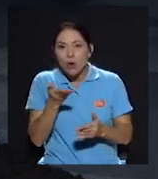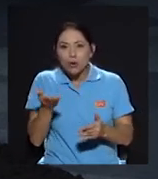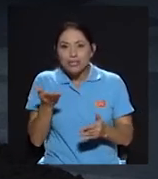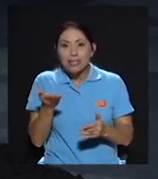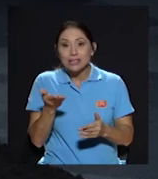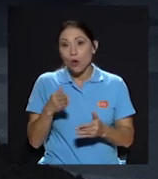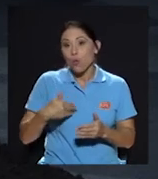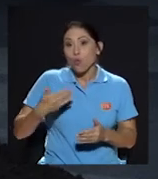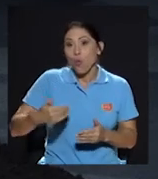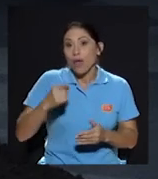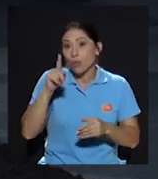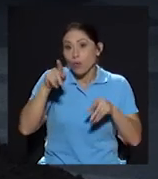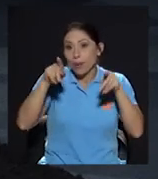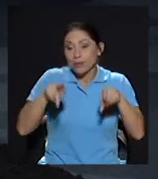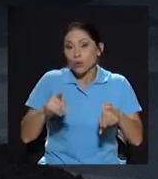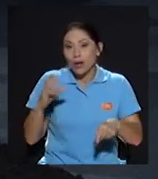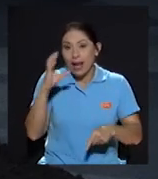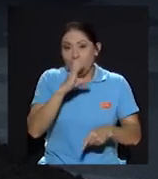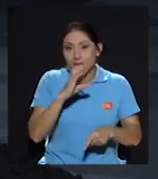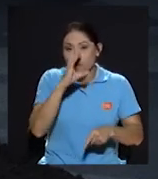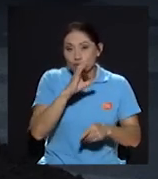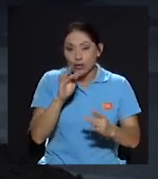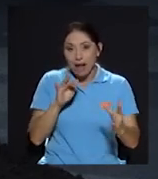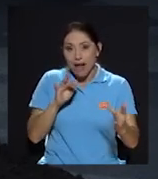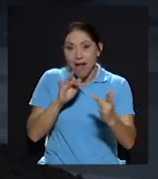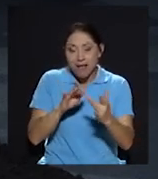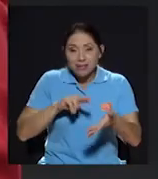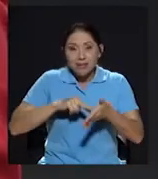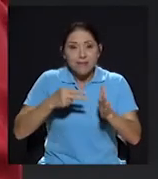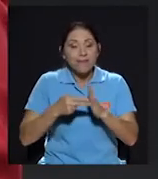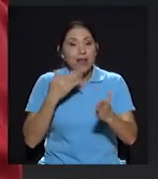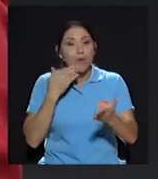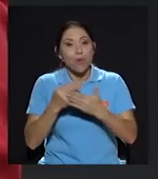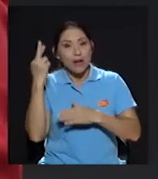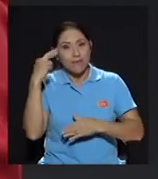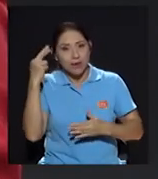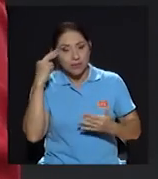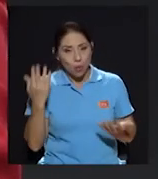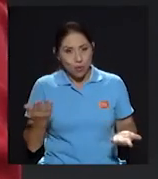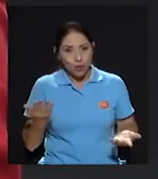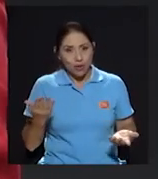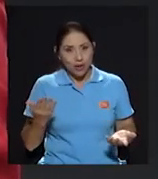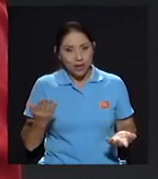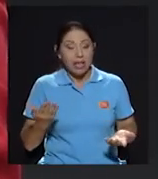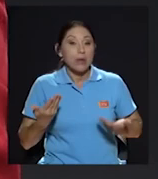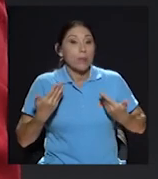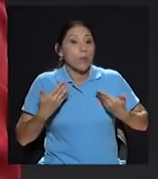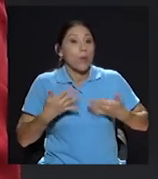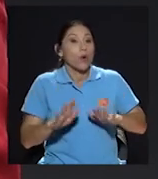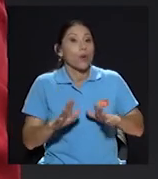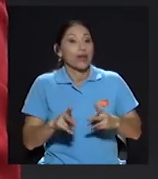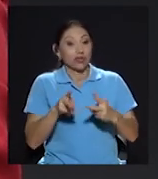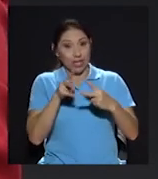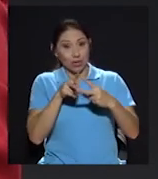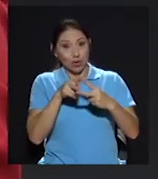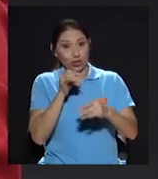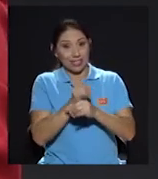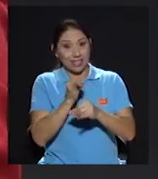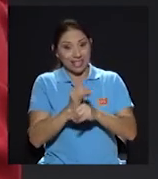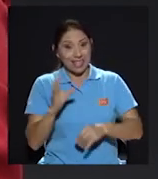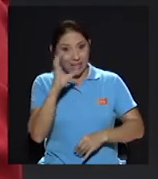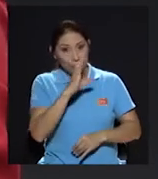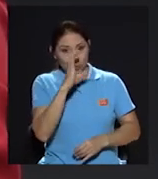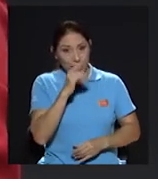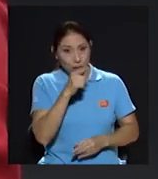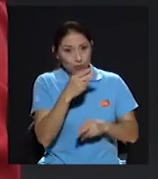buscan es que hay algunos buenos en este caso por lo menos en dos instancias la buscaron